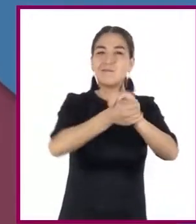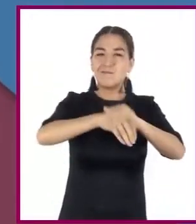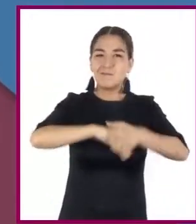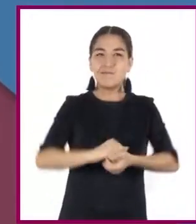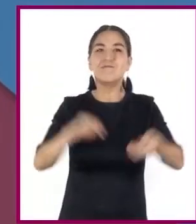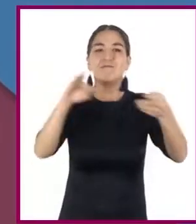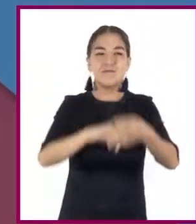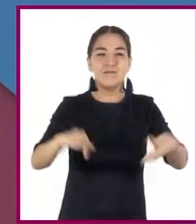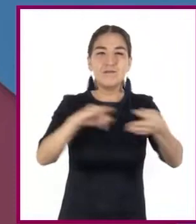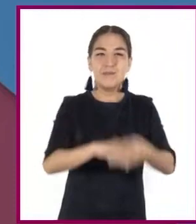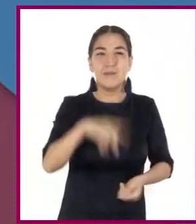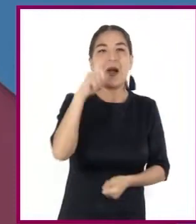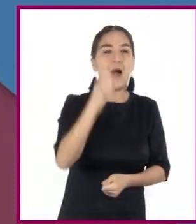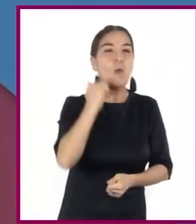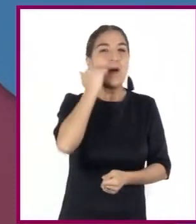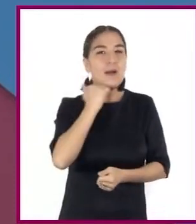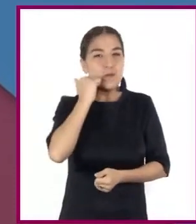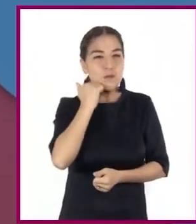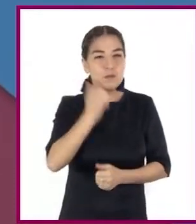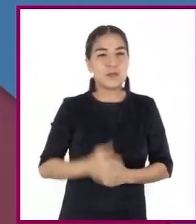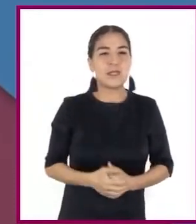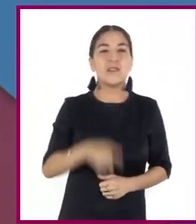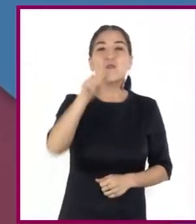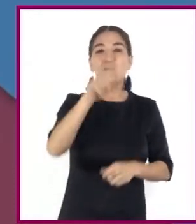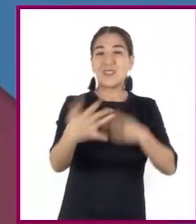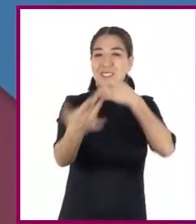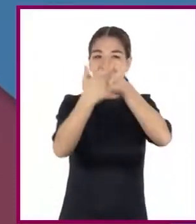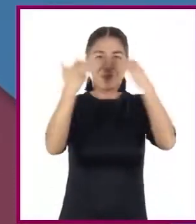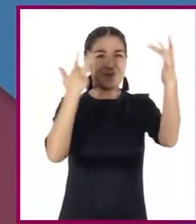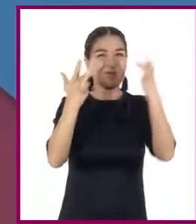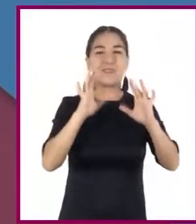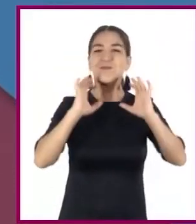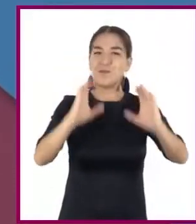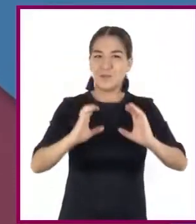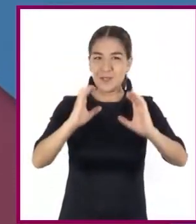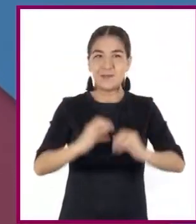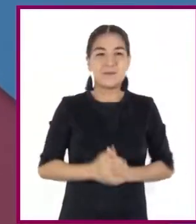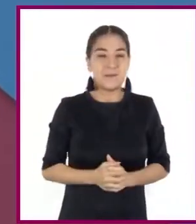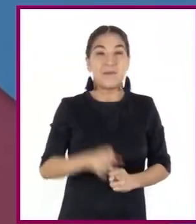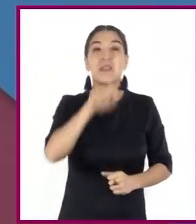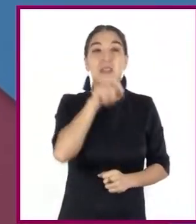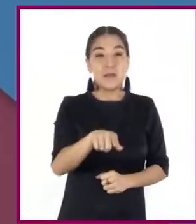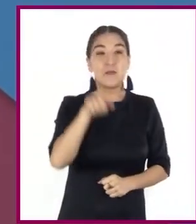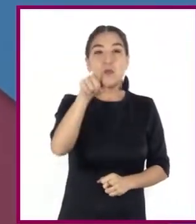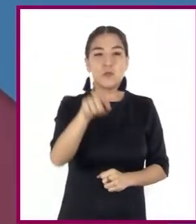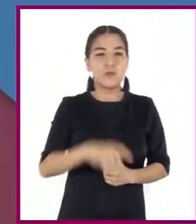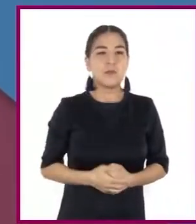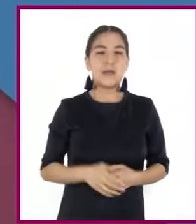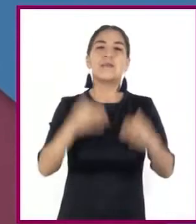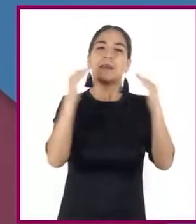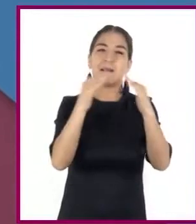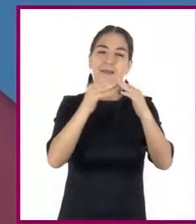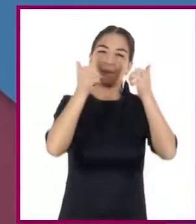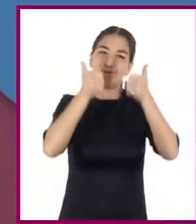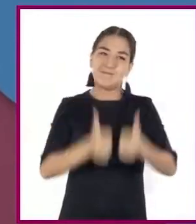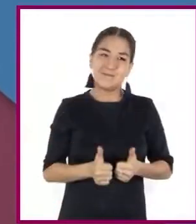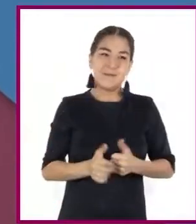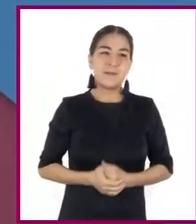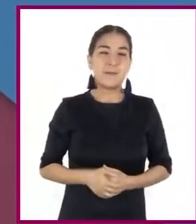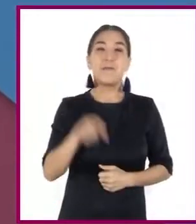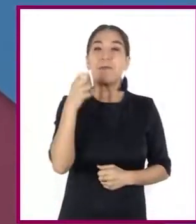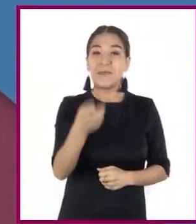constante de manos con agua y jabón, eviten tocarse en la cara y en la medida de lo posible, quédense en casa. Esto